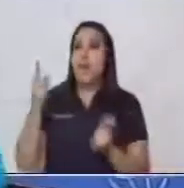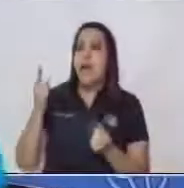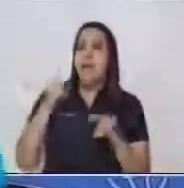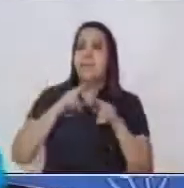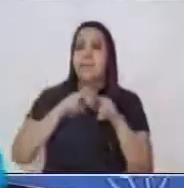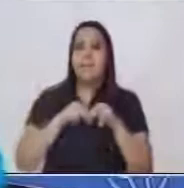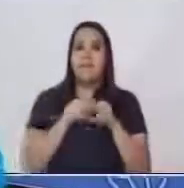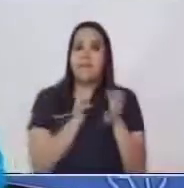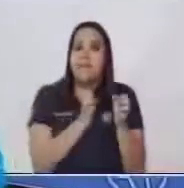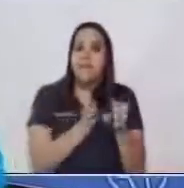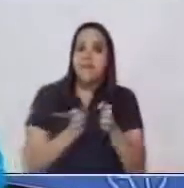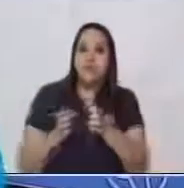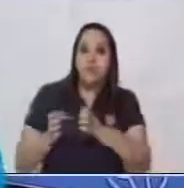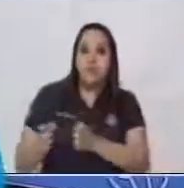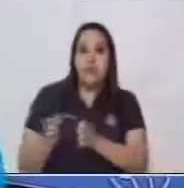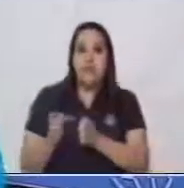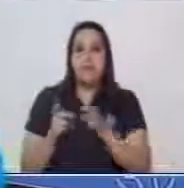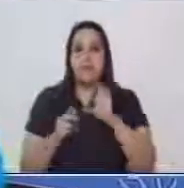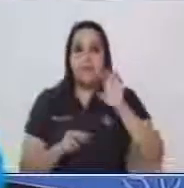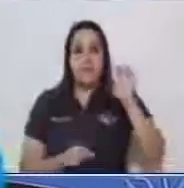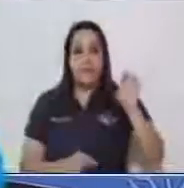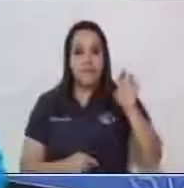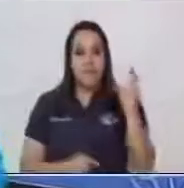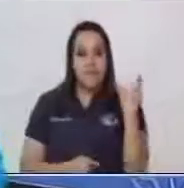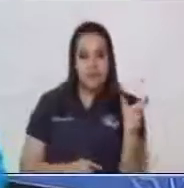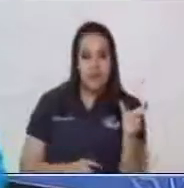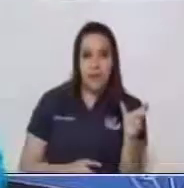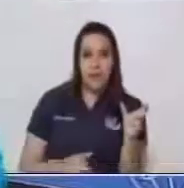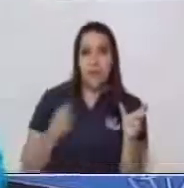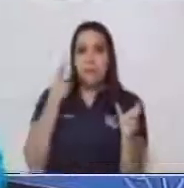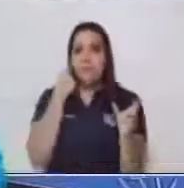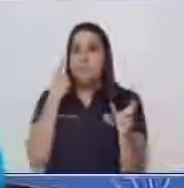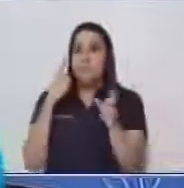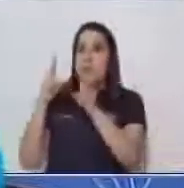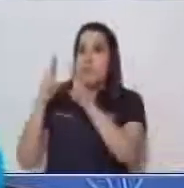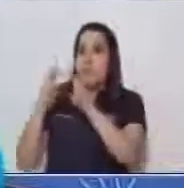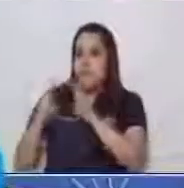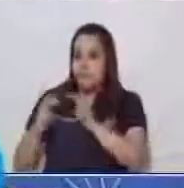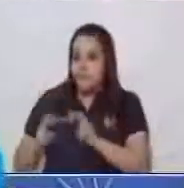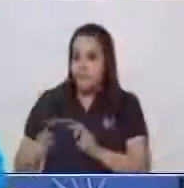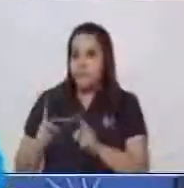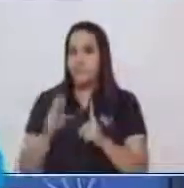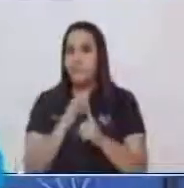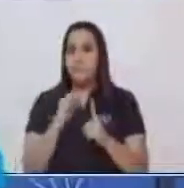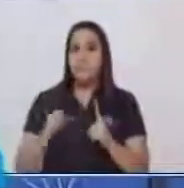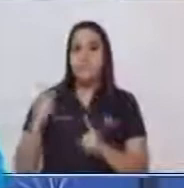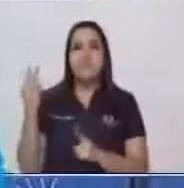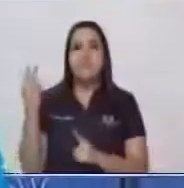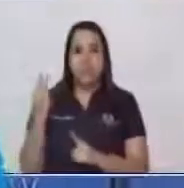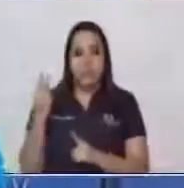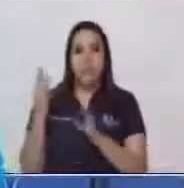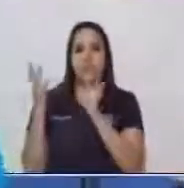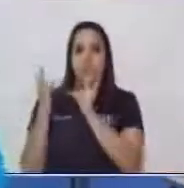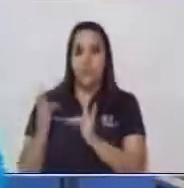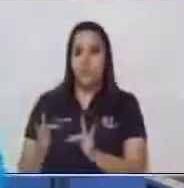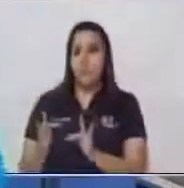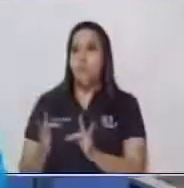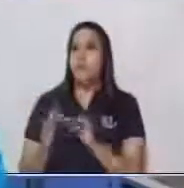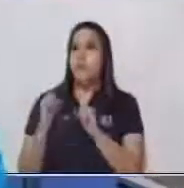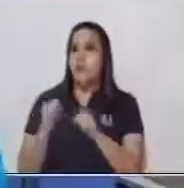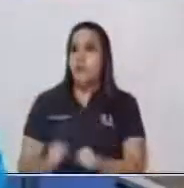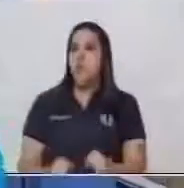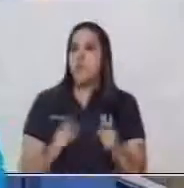la estructura del predicado. Y vamos a analizar que estas oraciones pues pueden ser de dos tipos también. Las